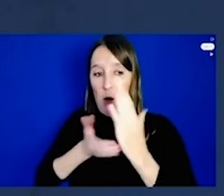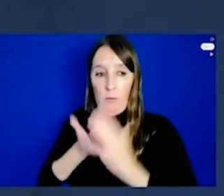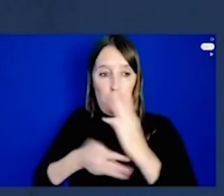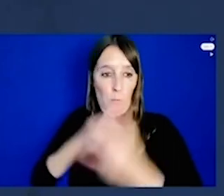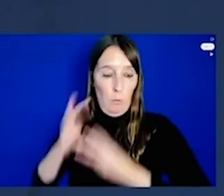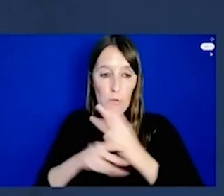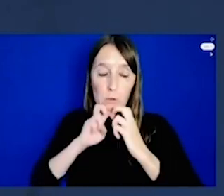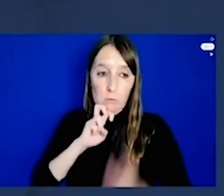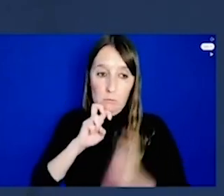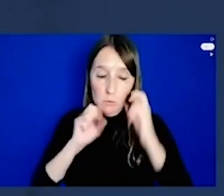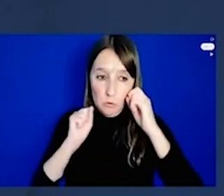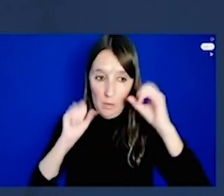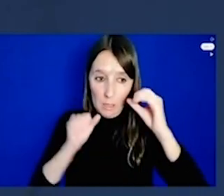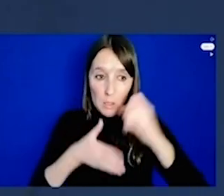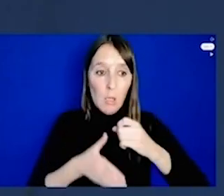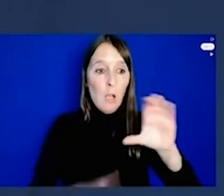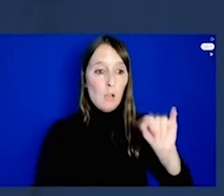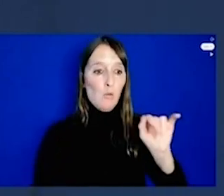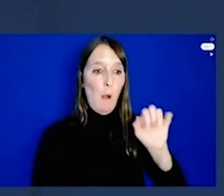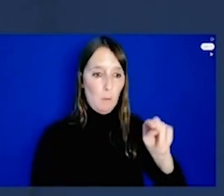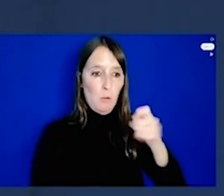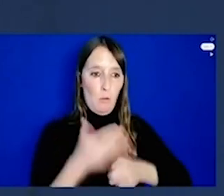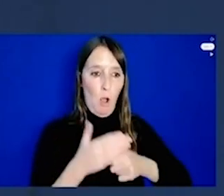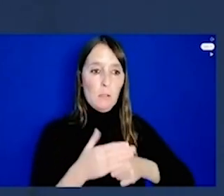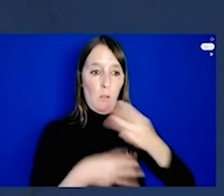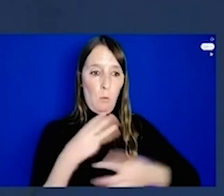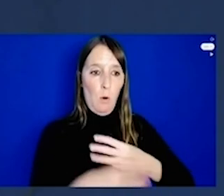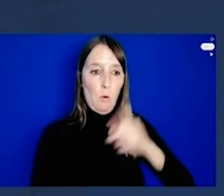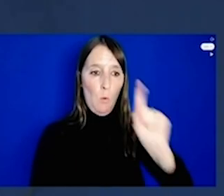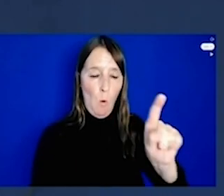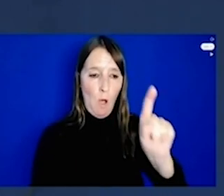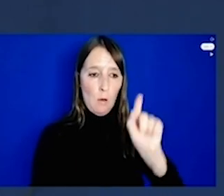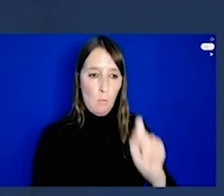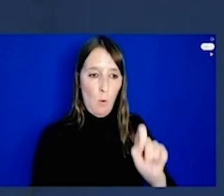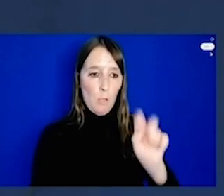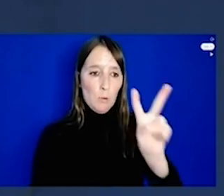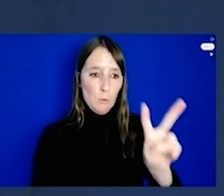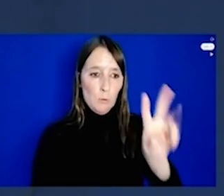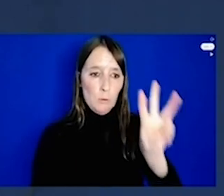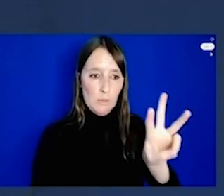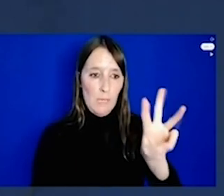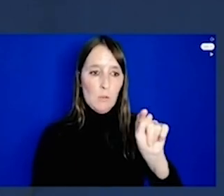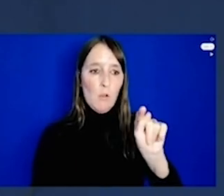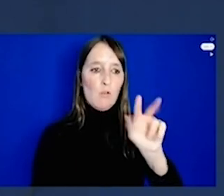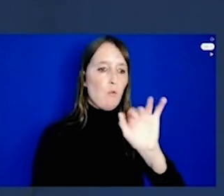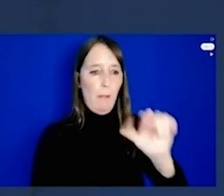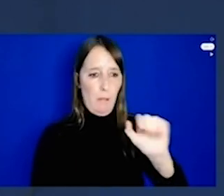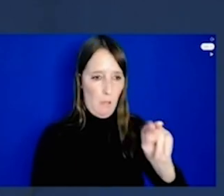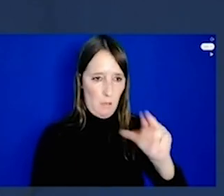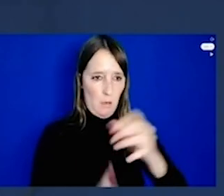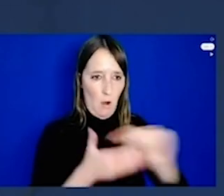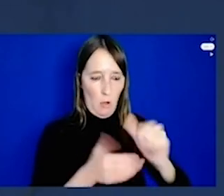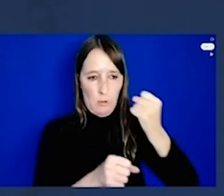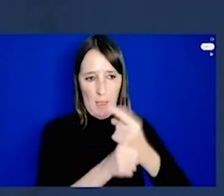Estados Unidos estima que el costo de la corrupción en el mundo en desarrollo es de 1.26 billones de dólares al año, lo que